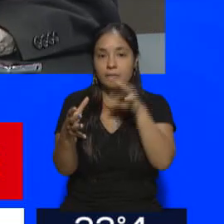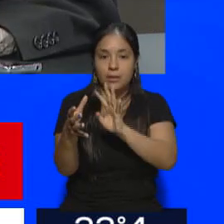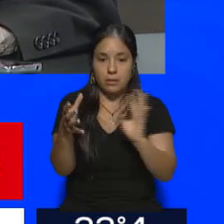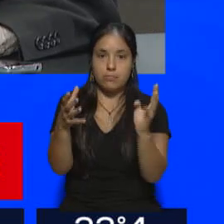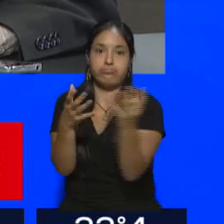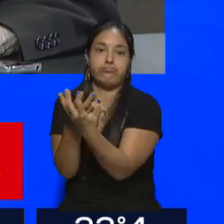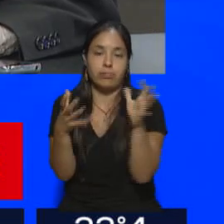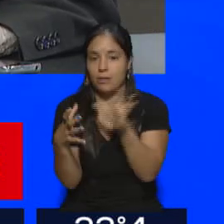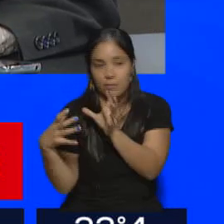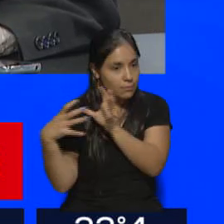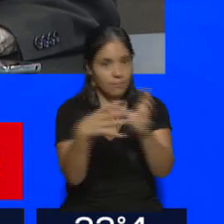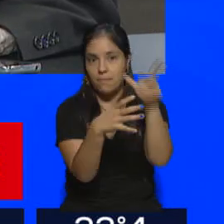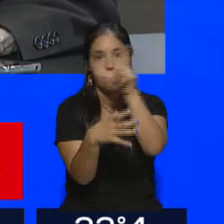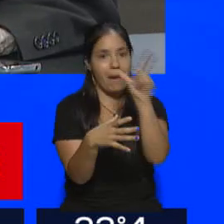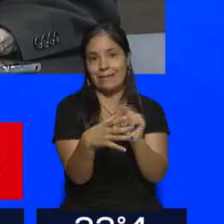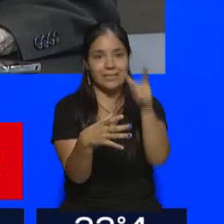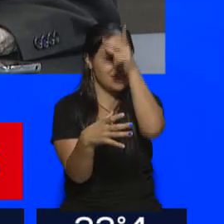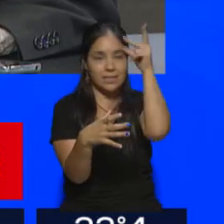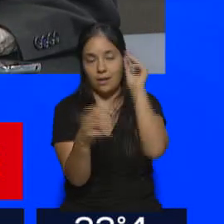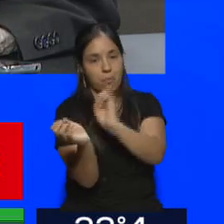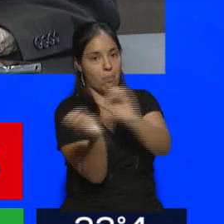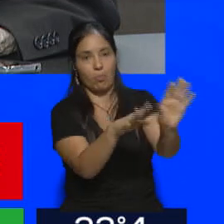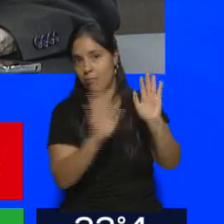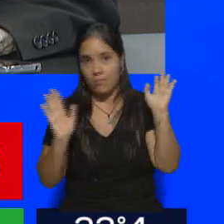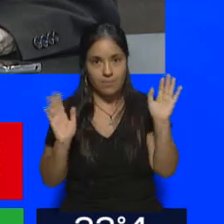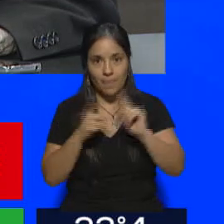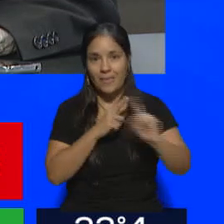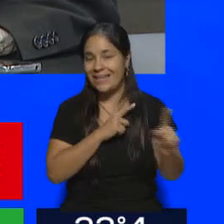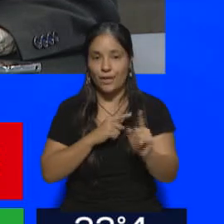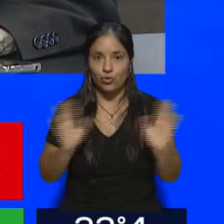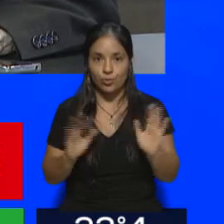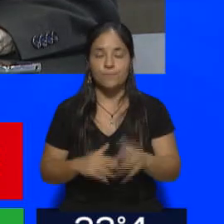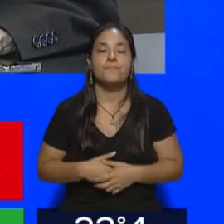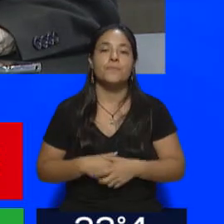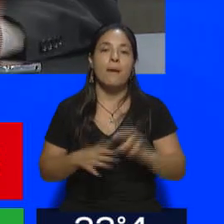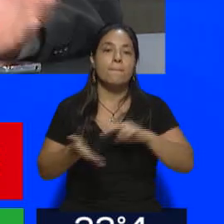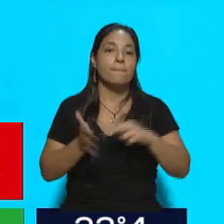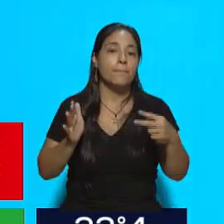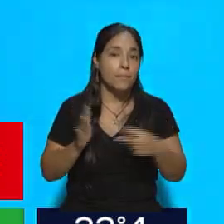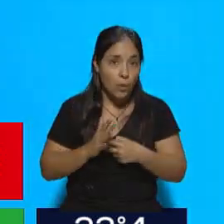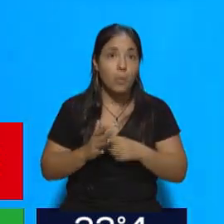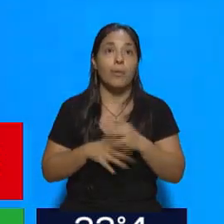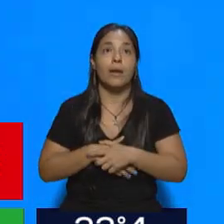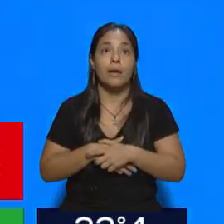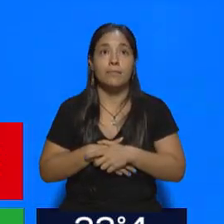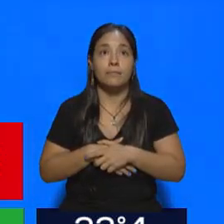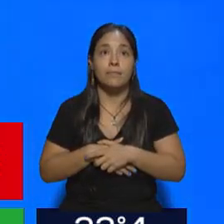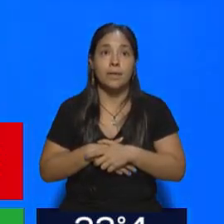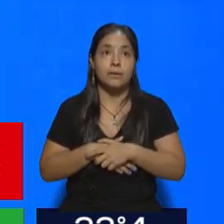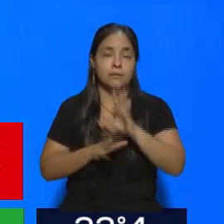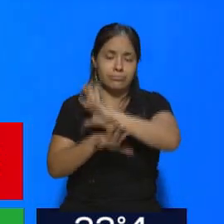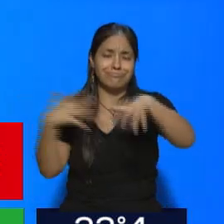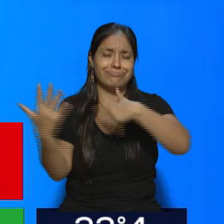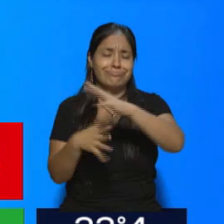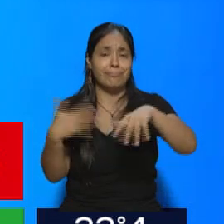de regreso a su país una vez finalizado el encuentro. Y estos incidentes que se daban, incidentes, escaramuza, como se le quiera